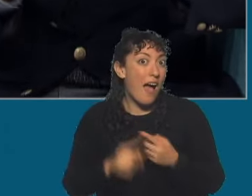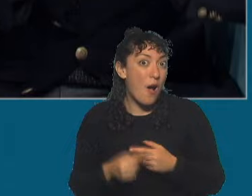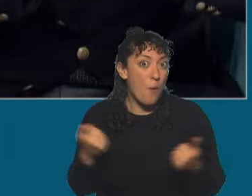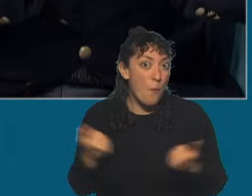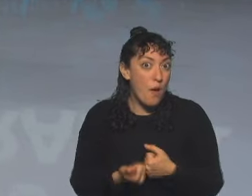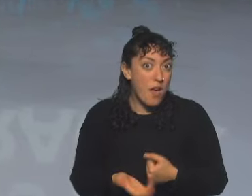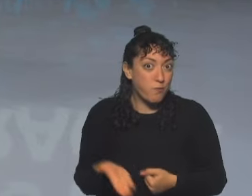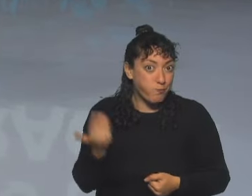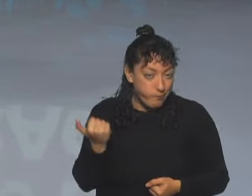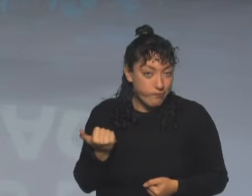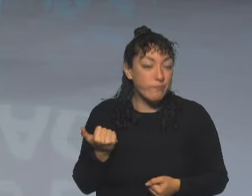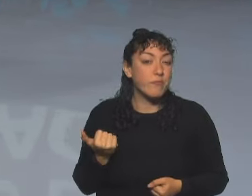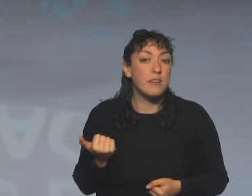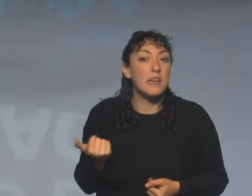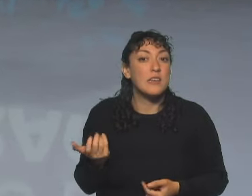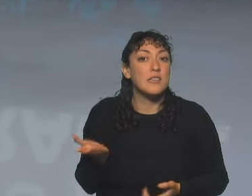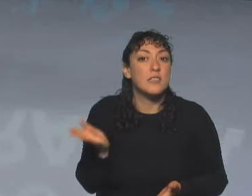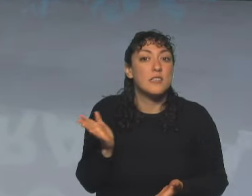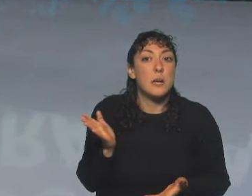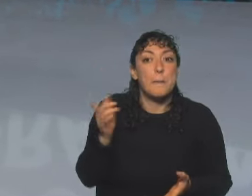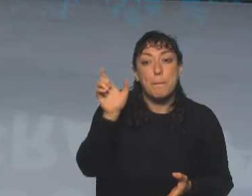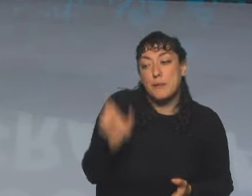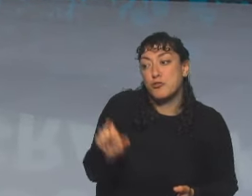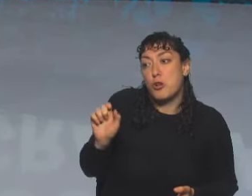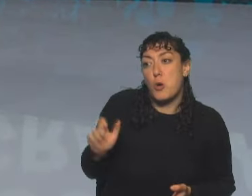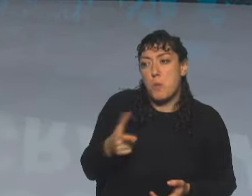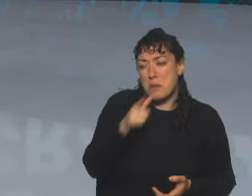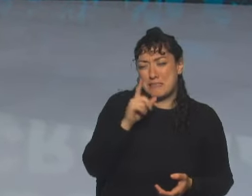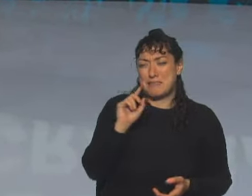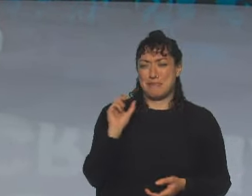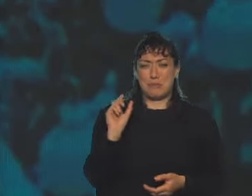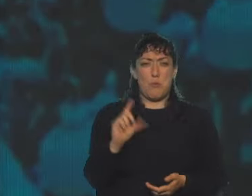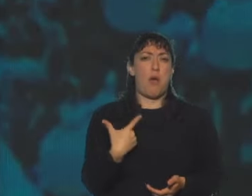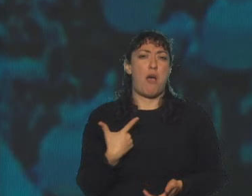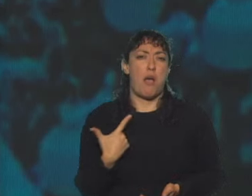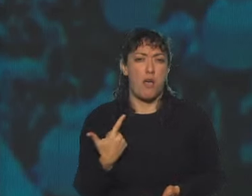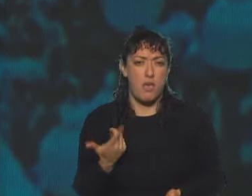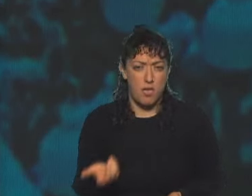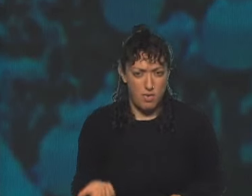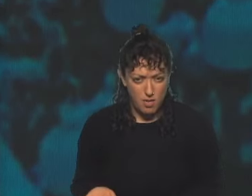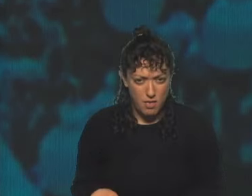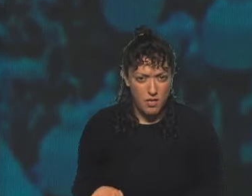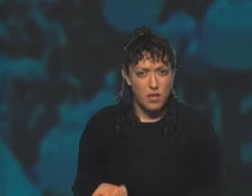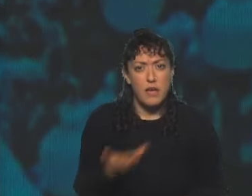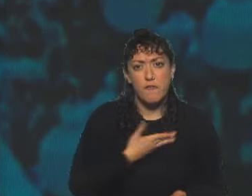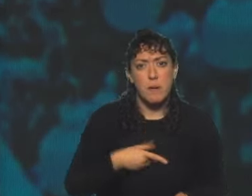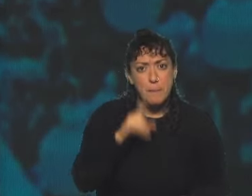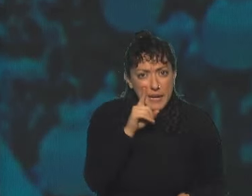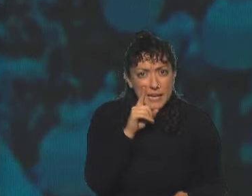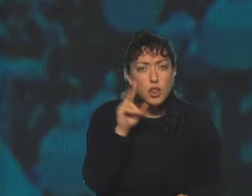hizo, que para una persona común le puede resolver insólito, es, le vamos a terminar de pagar al fondo